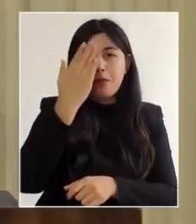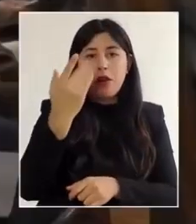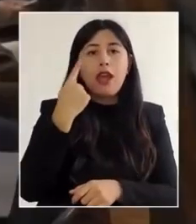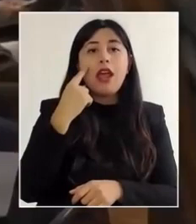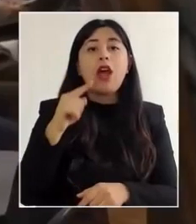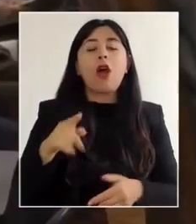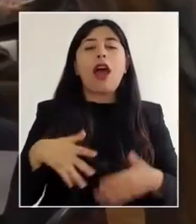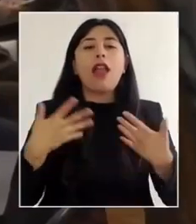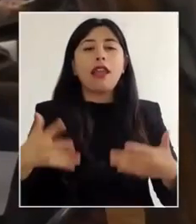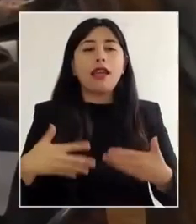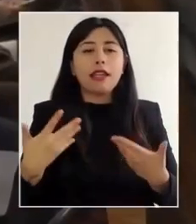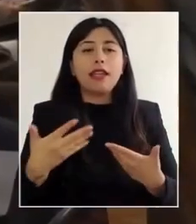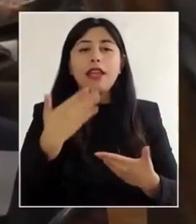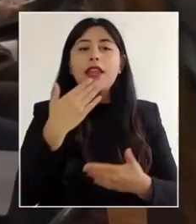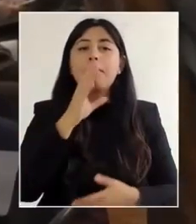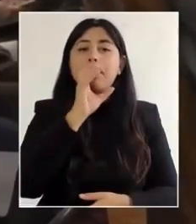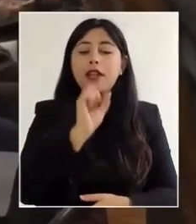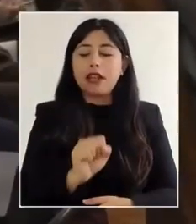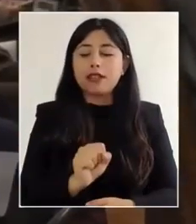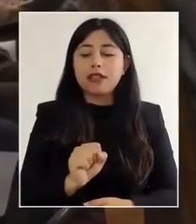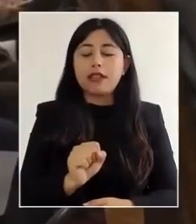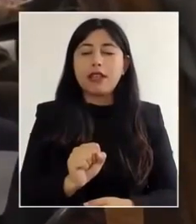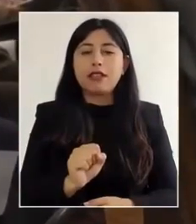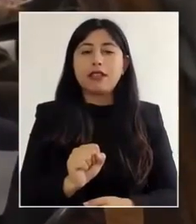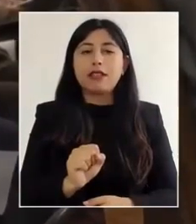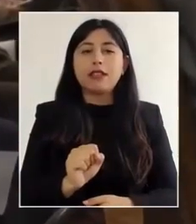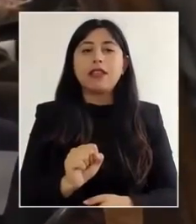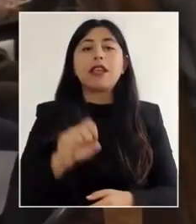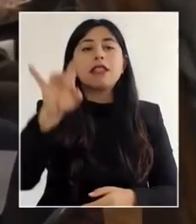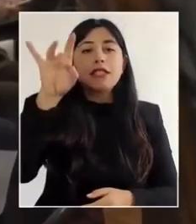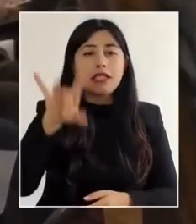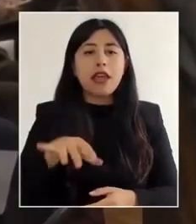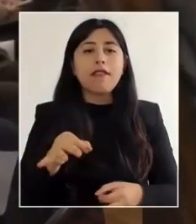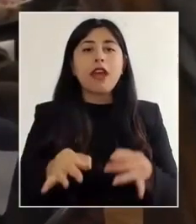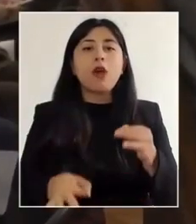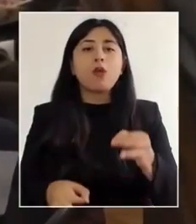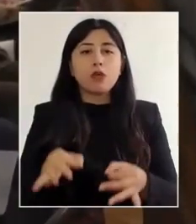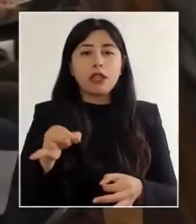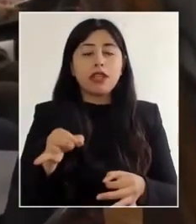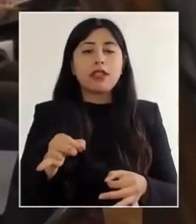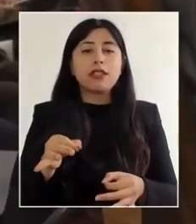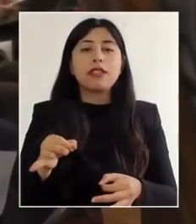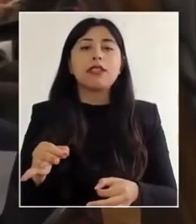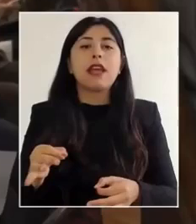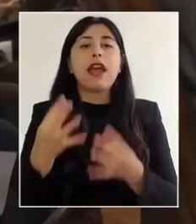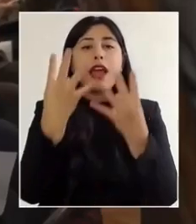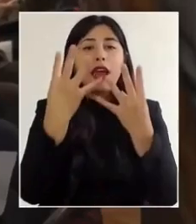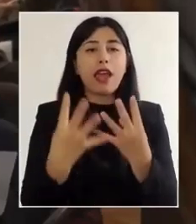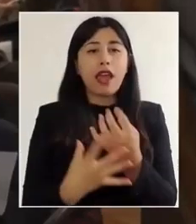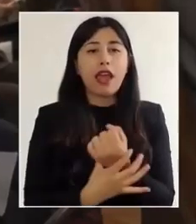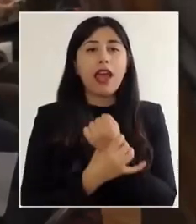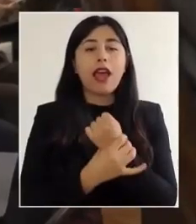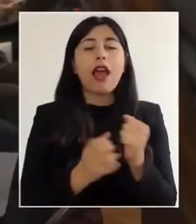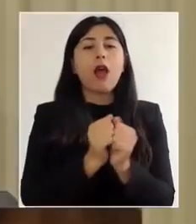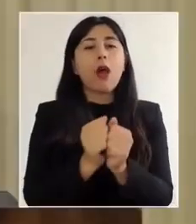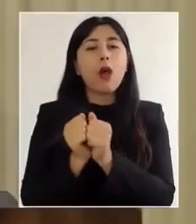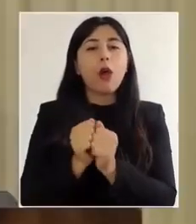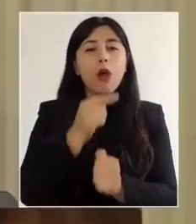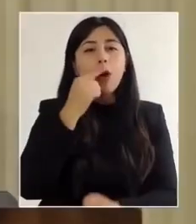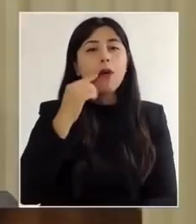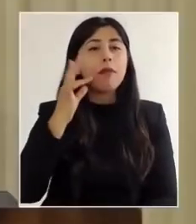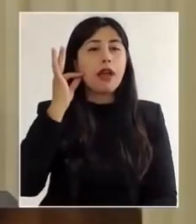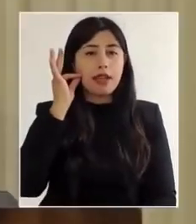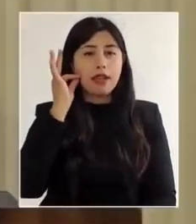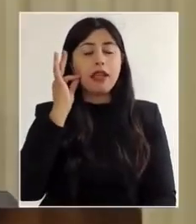en esa resistencia de saber en la injusticia el encarcelamiento de nuestros compañeros y compañeras que